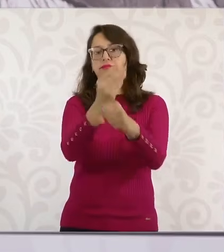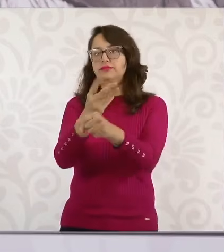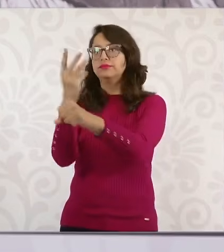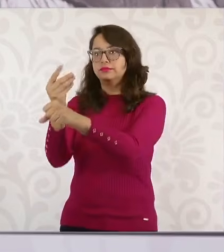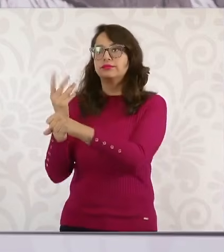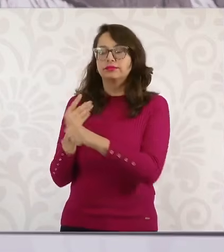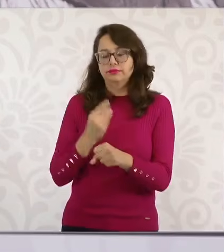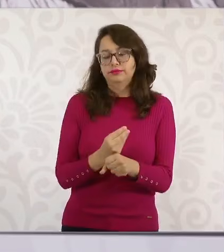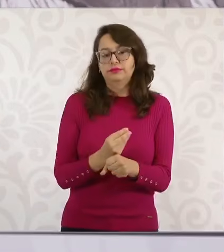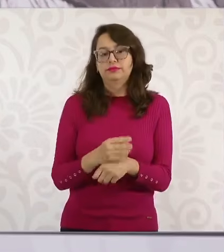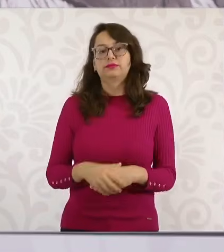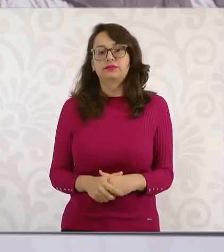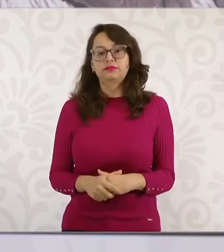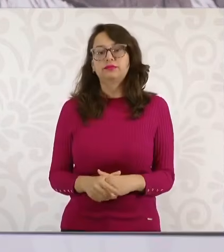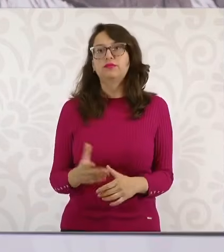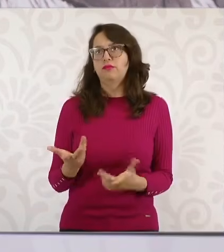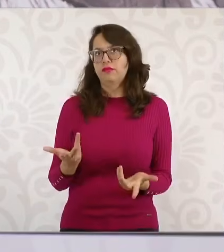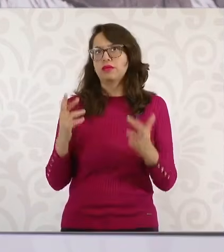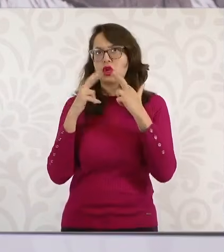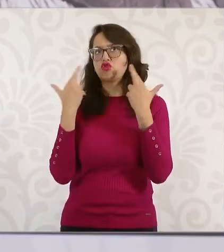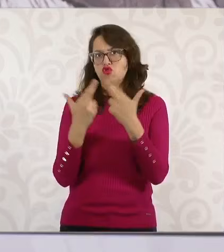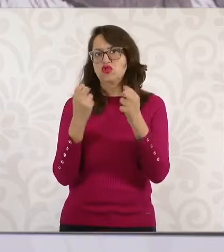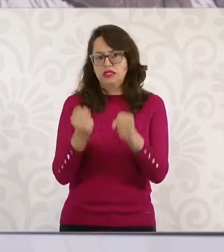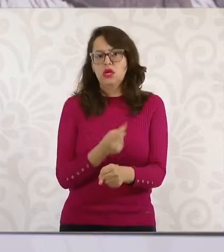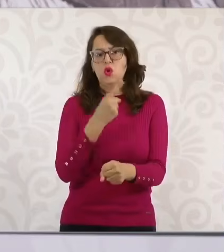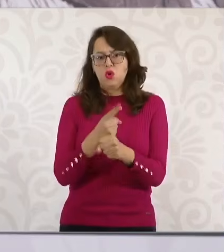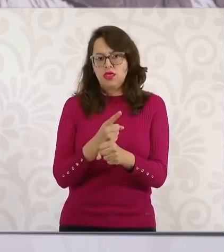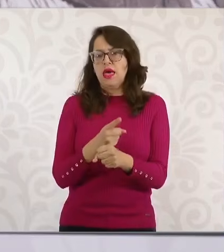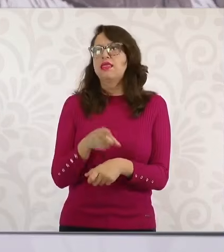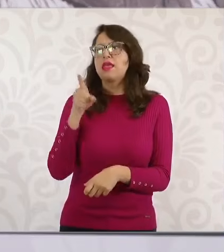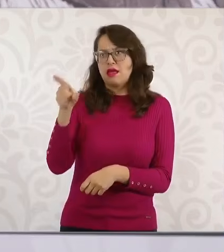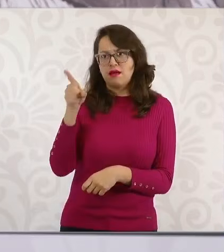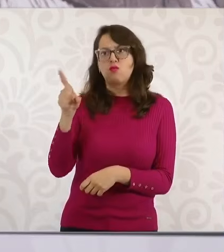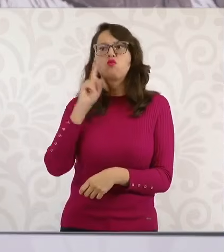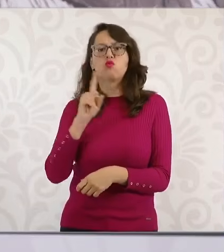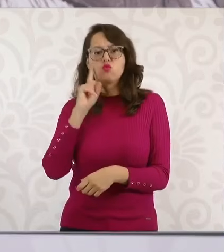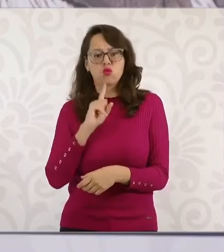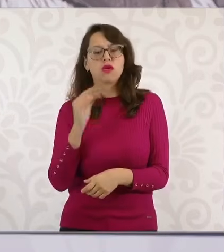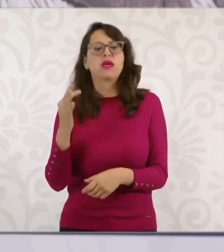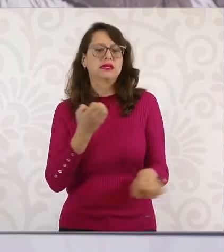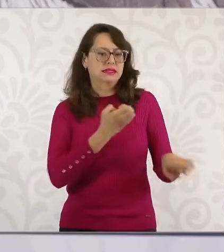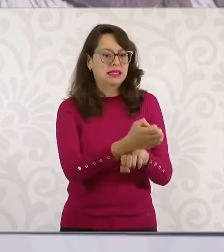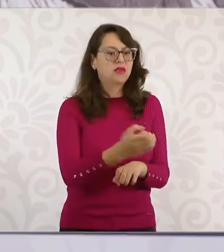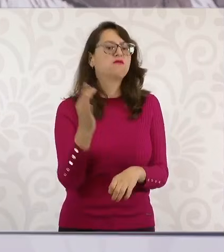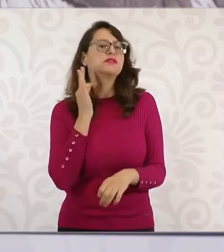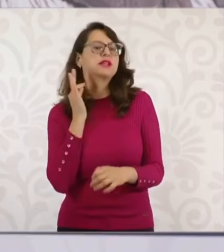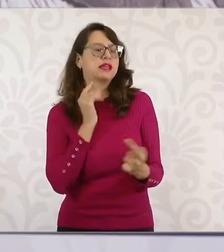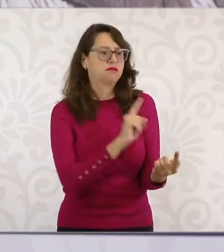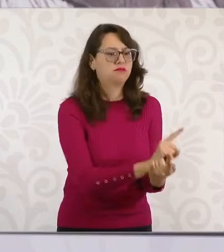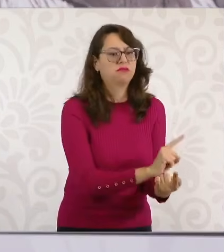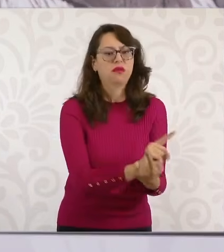Ella, incluso ahora que hemos ido a las reuniones de seguridad, va y habla con las fiscalías de los estados. Hay fiscalías